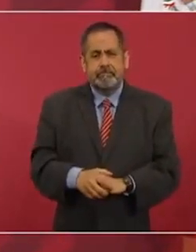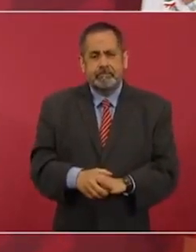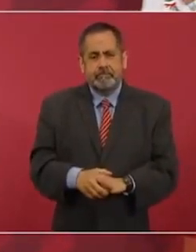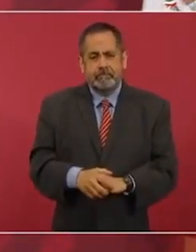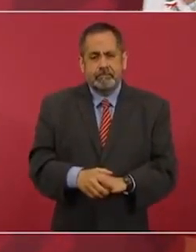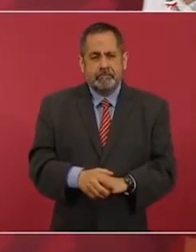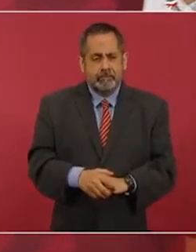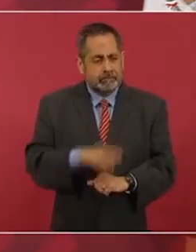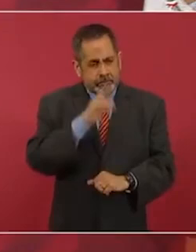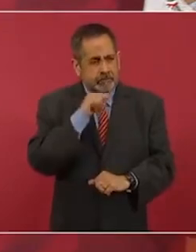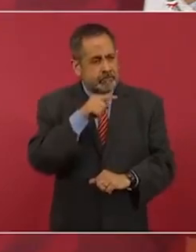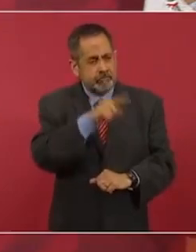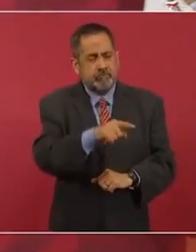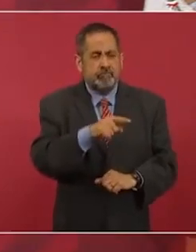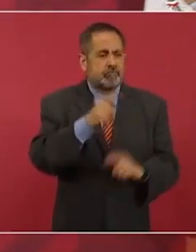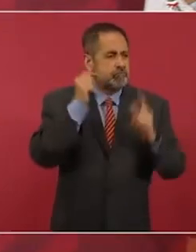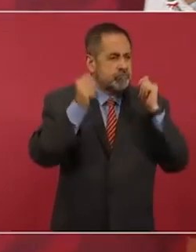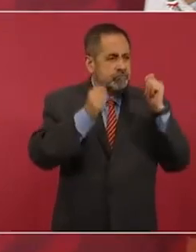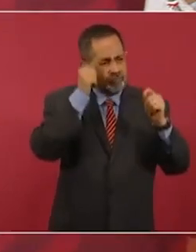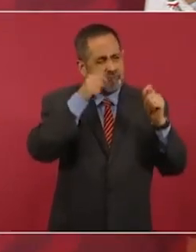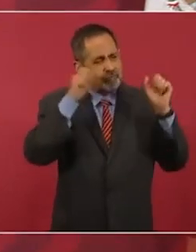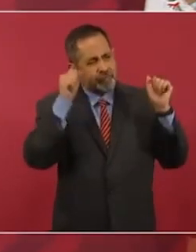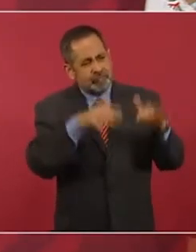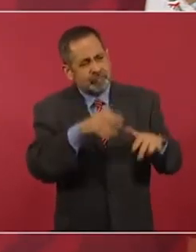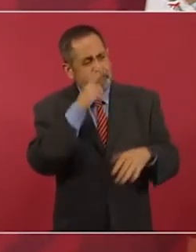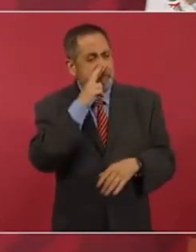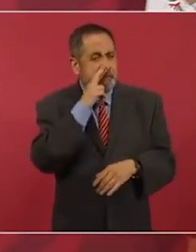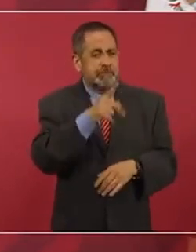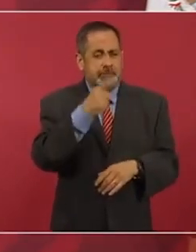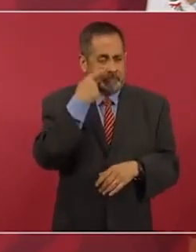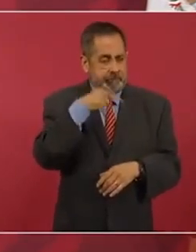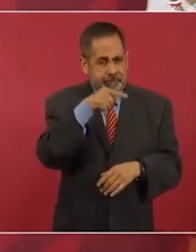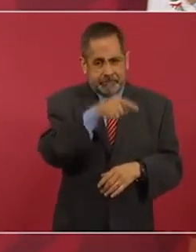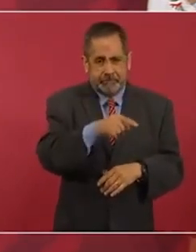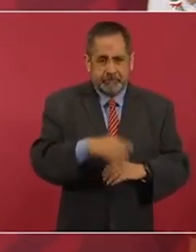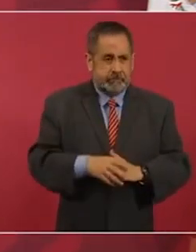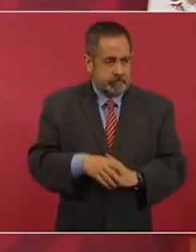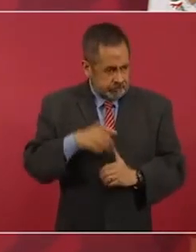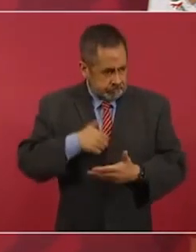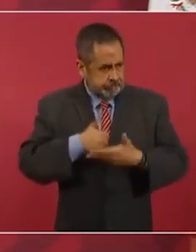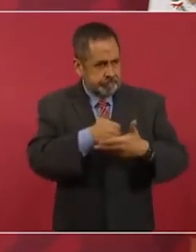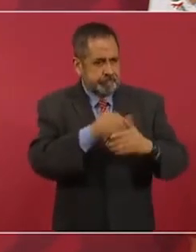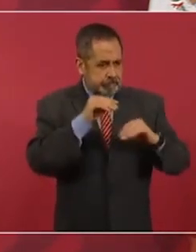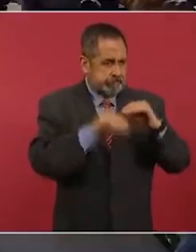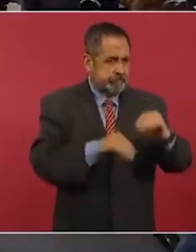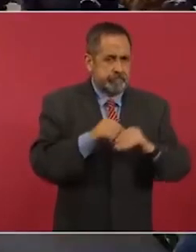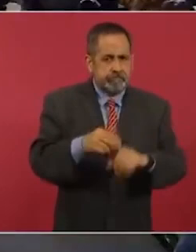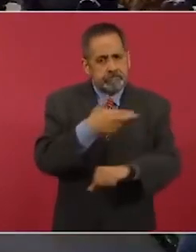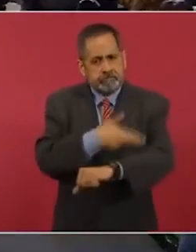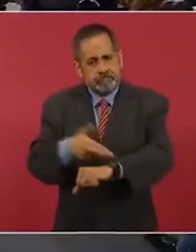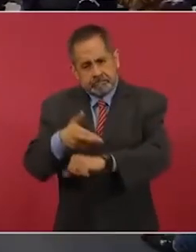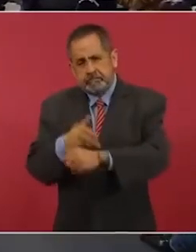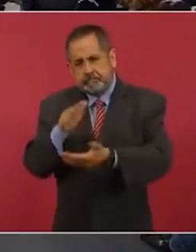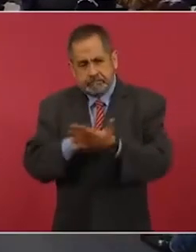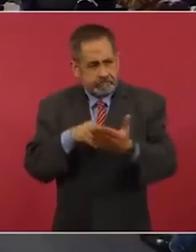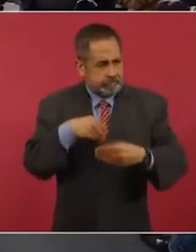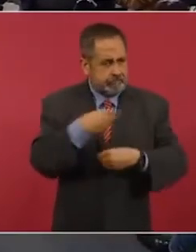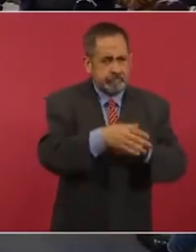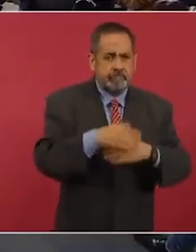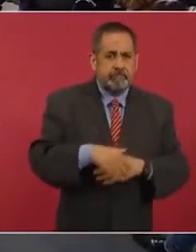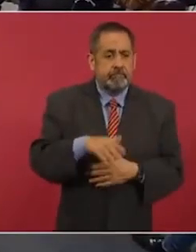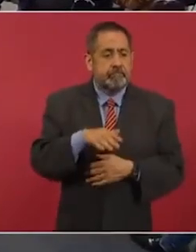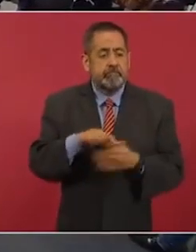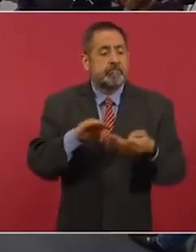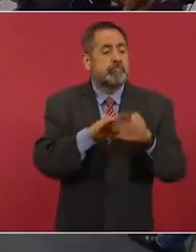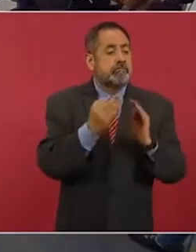Echa a andar un desarrollo turístico. Te ayudamos en los trámites, el puerto